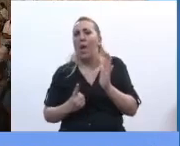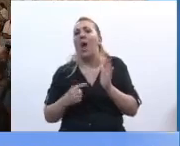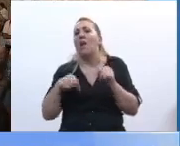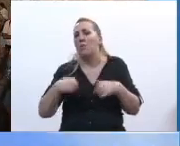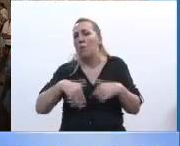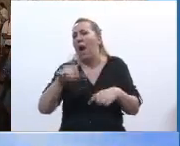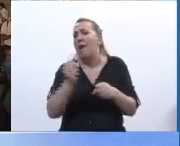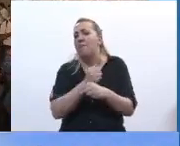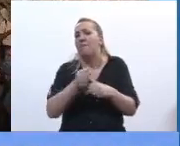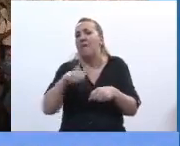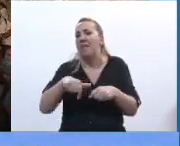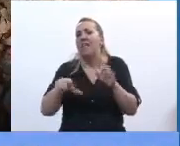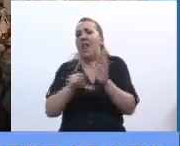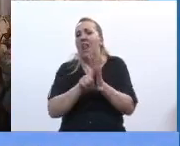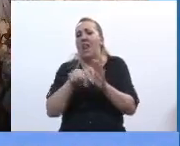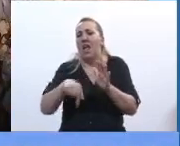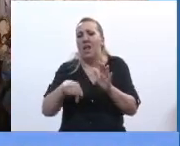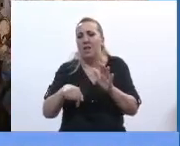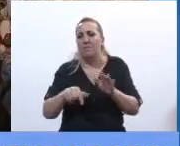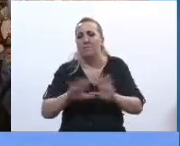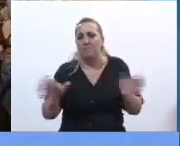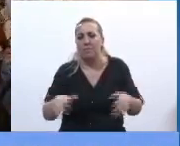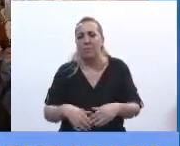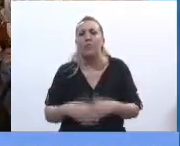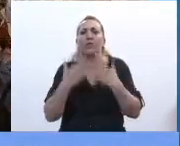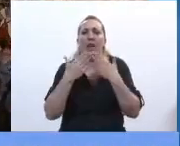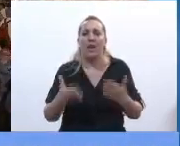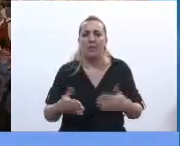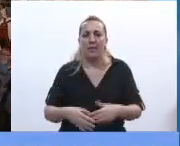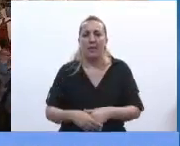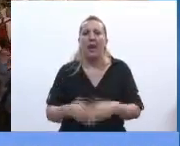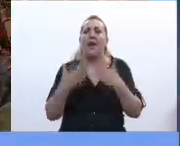y esta ley de interrupción voluntaria del embarazo gracias a él